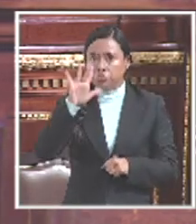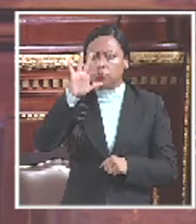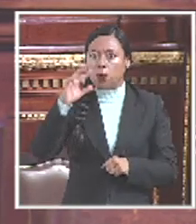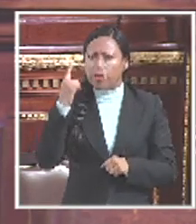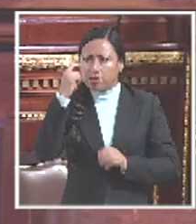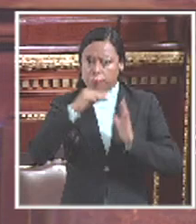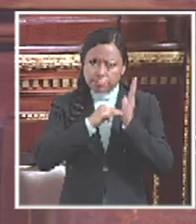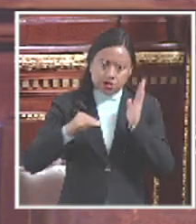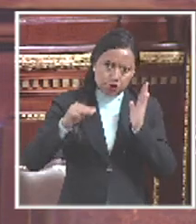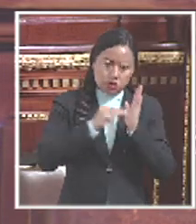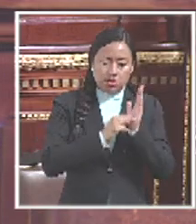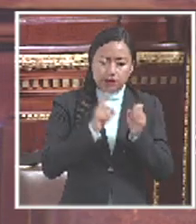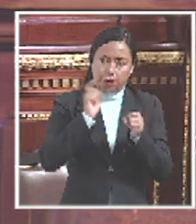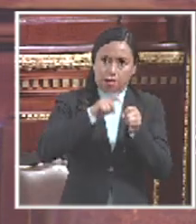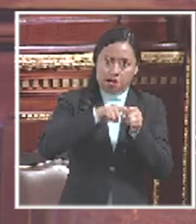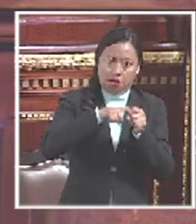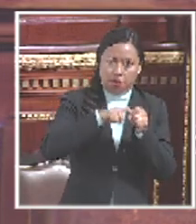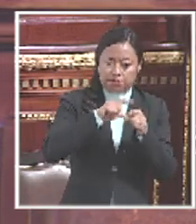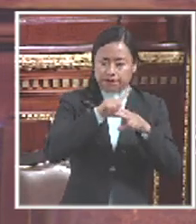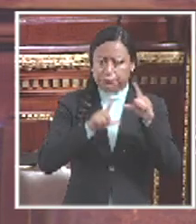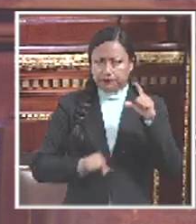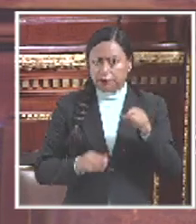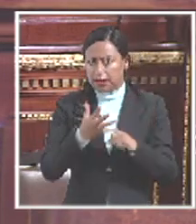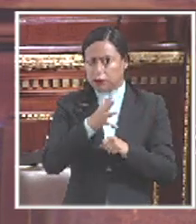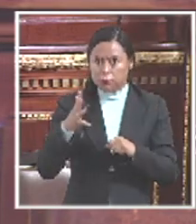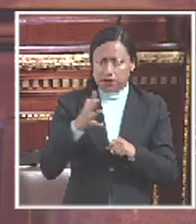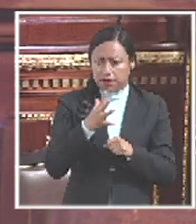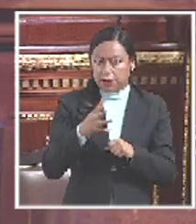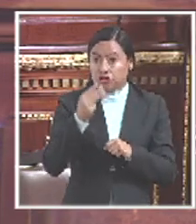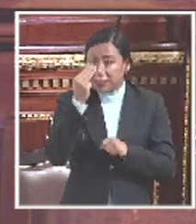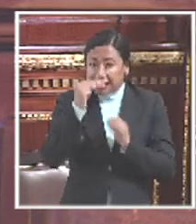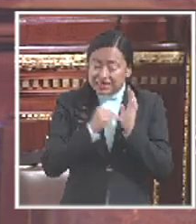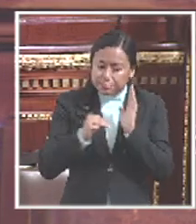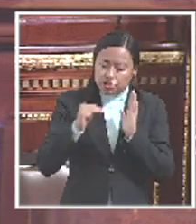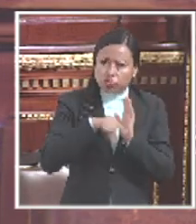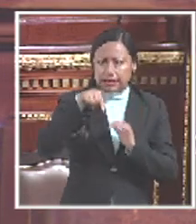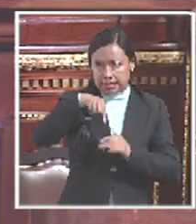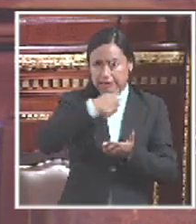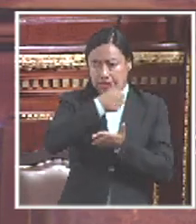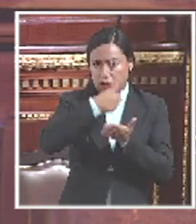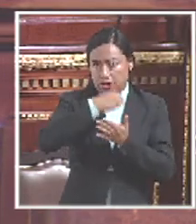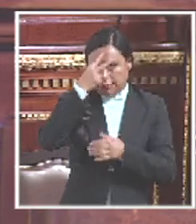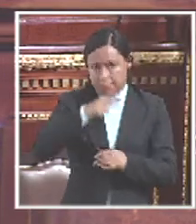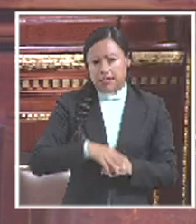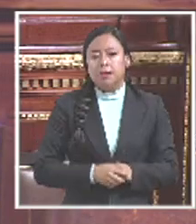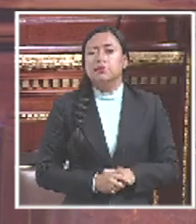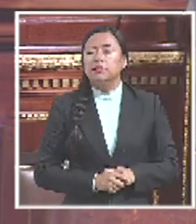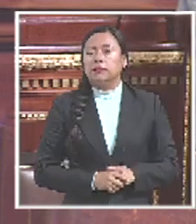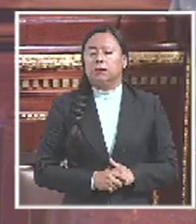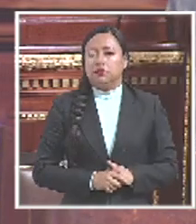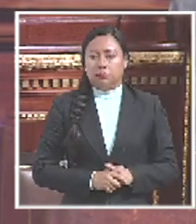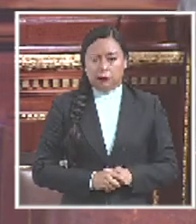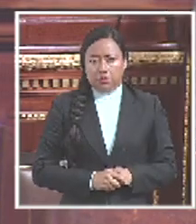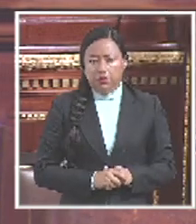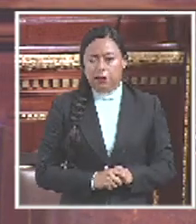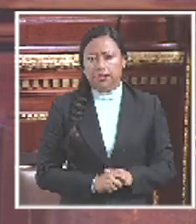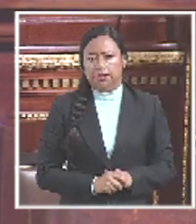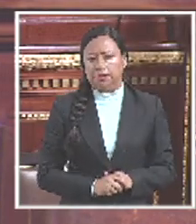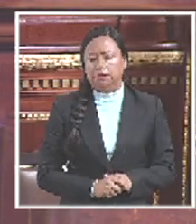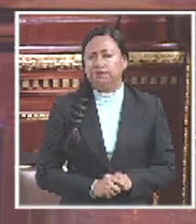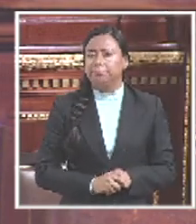país, cerca de 3 millones de la Ciudad de México, 3 millones. Esto lo